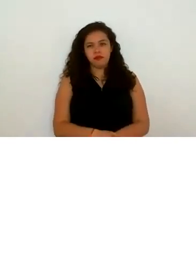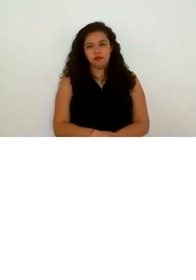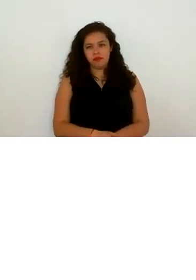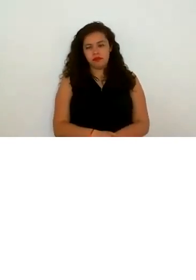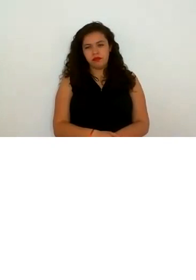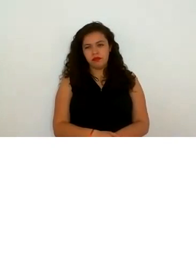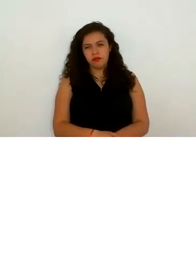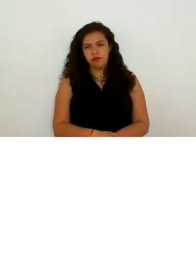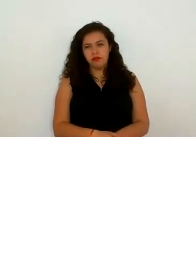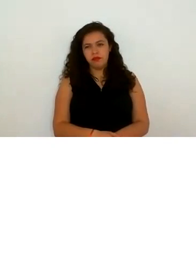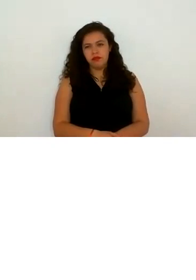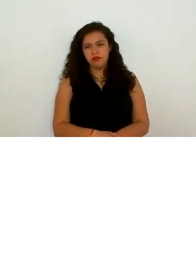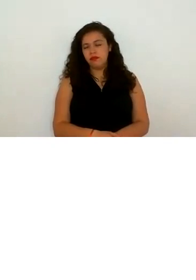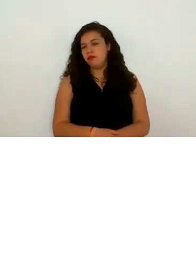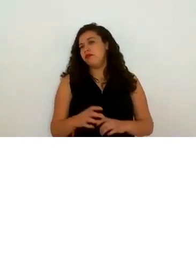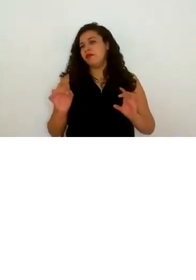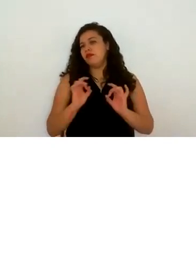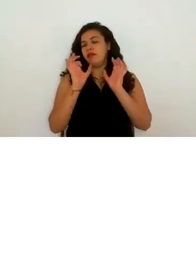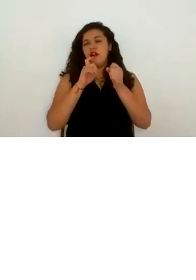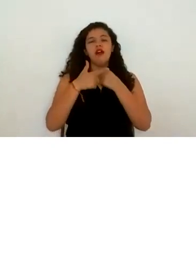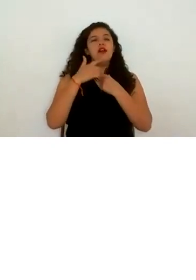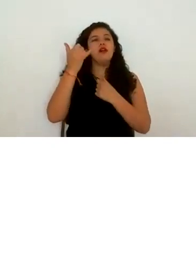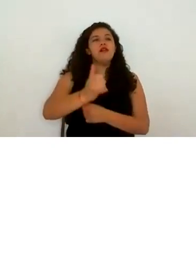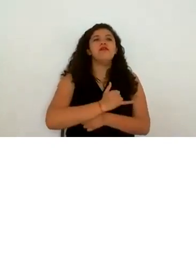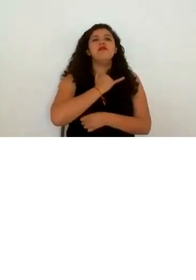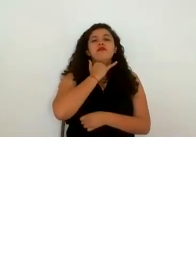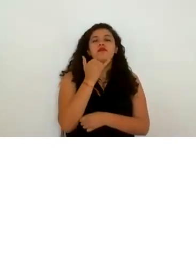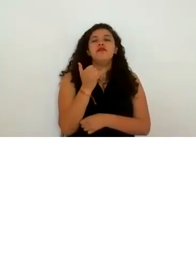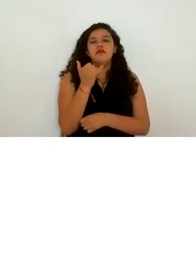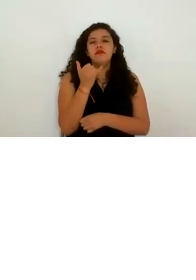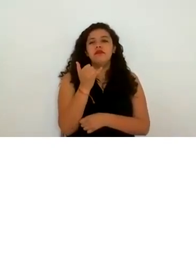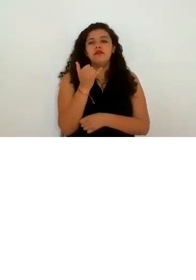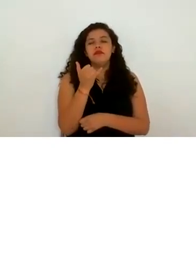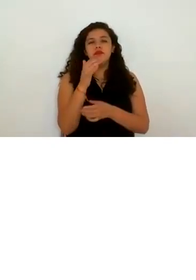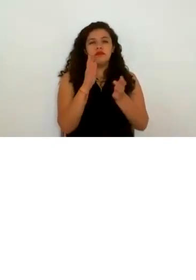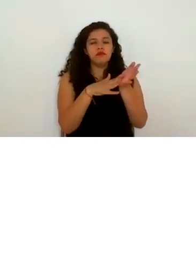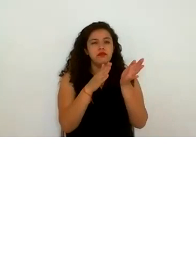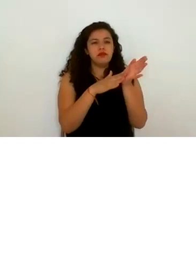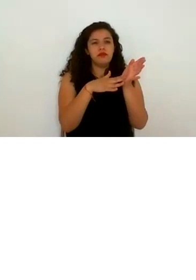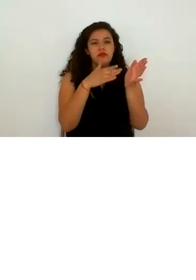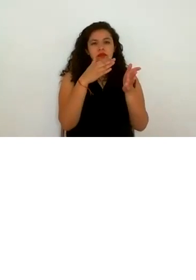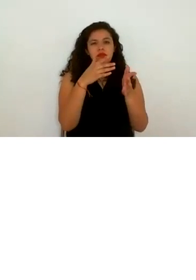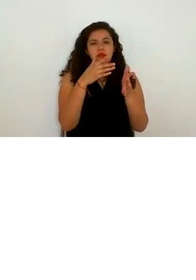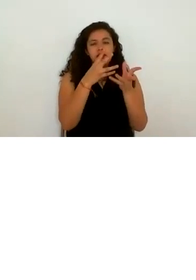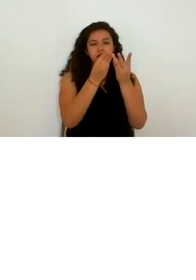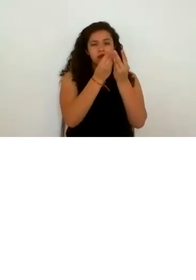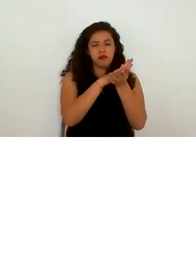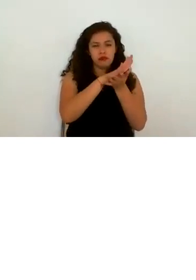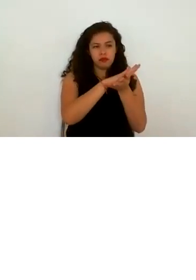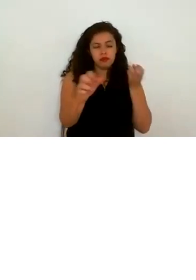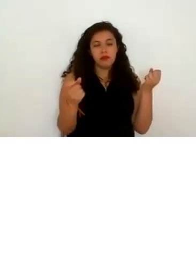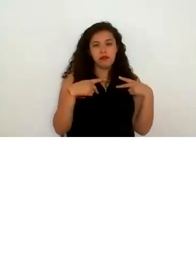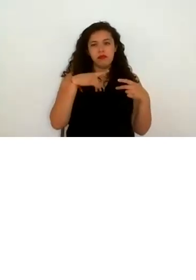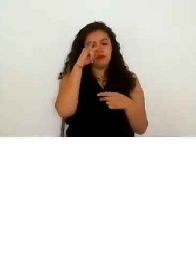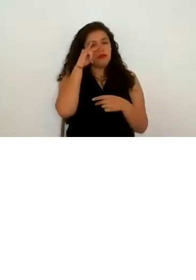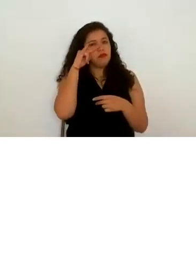caso también que alguien por algún error elimine un documento y no se dé cuenta. Y dice, oye,